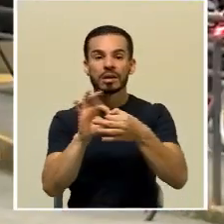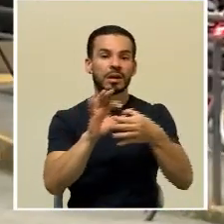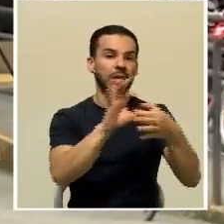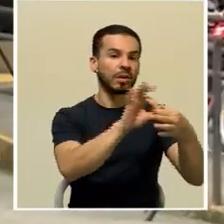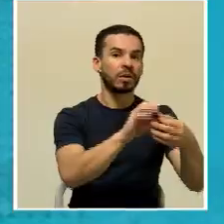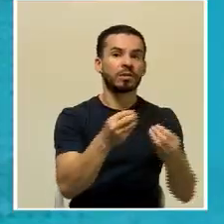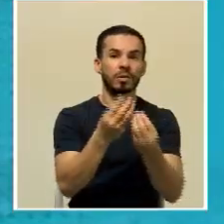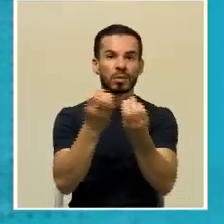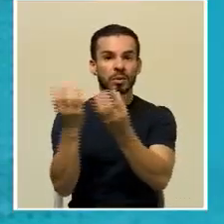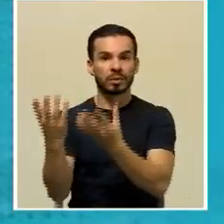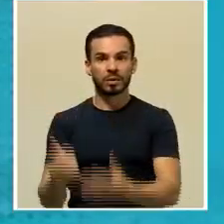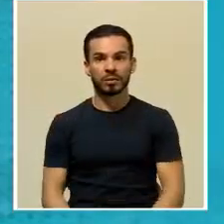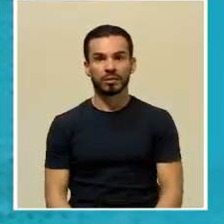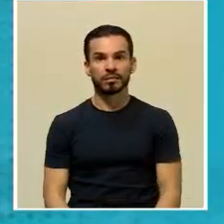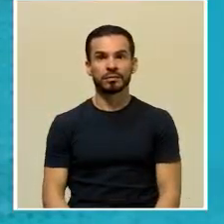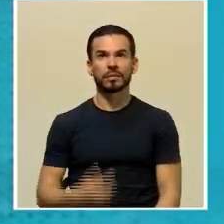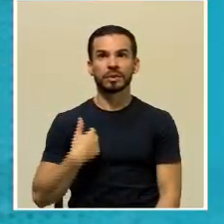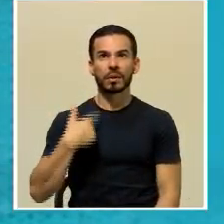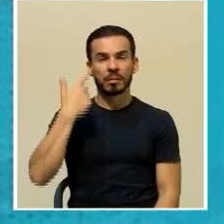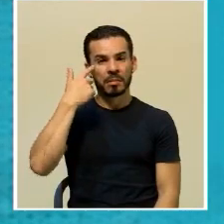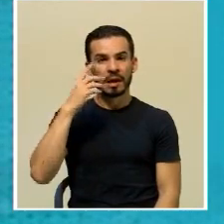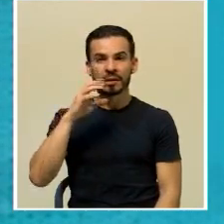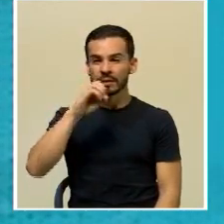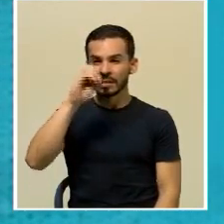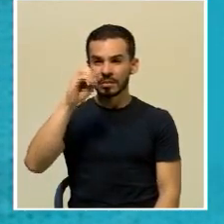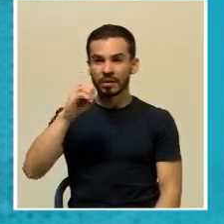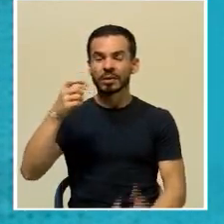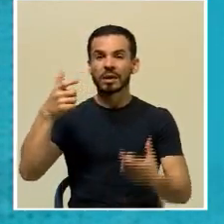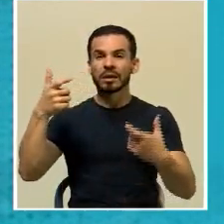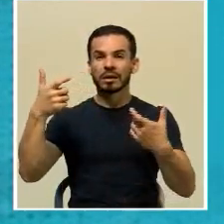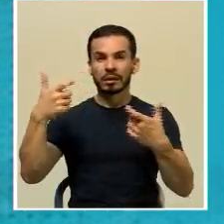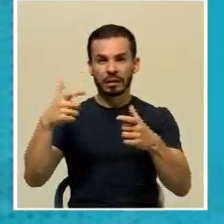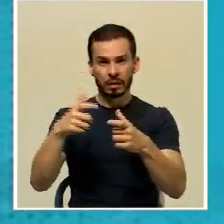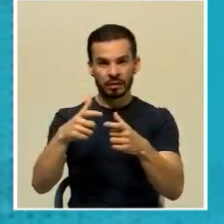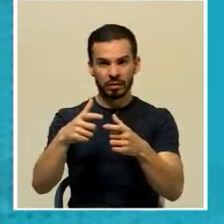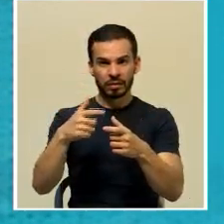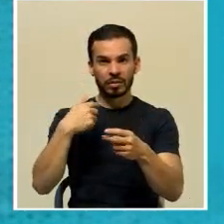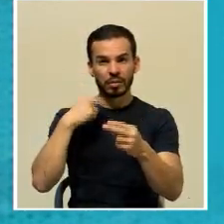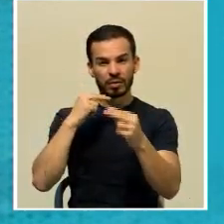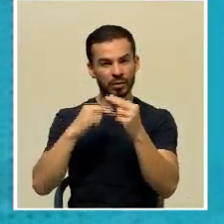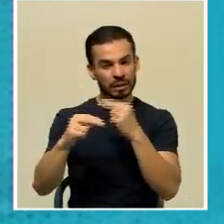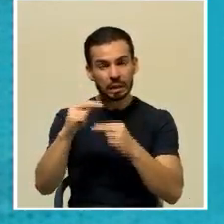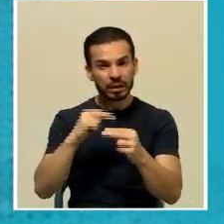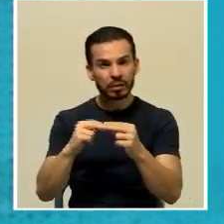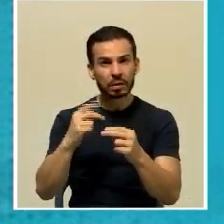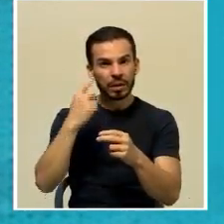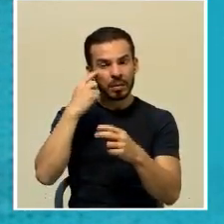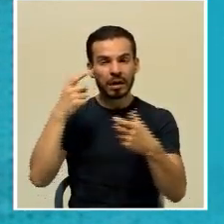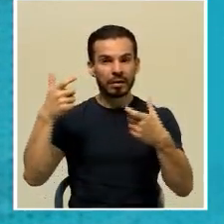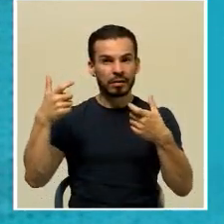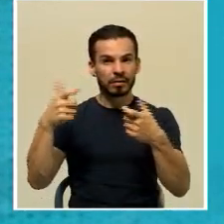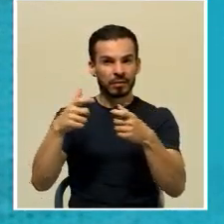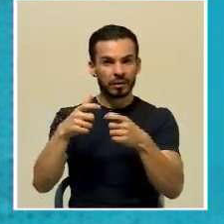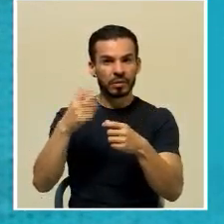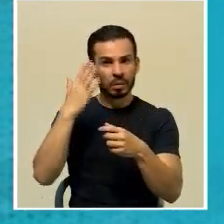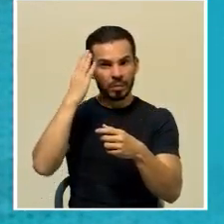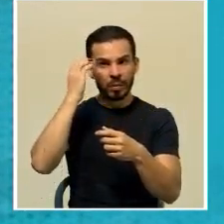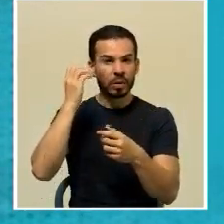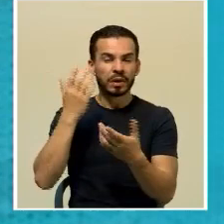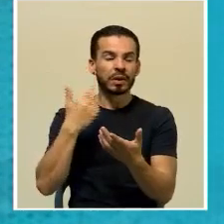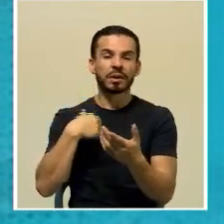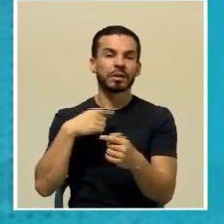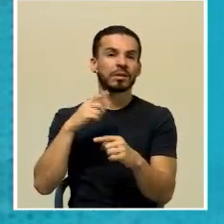encadenamiento productivo. Me parece que el porcentaje hay que reducirlo negociarlo para reducirlo, porque ni